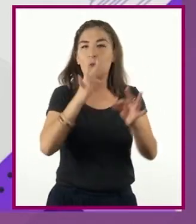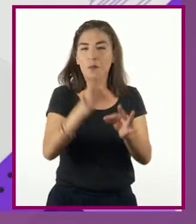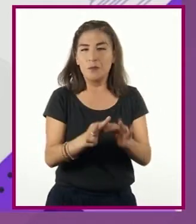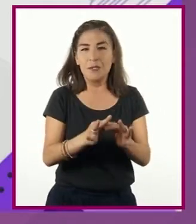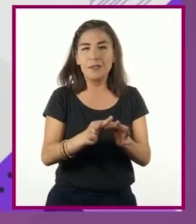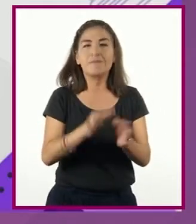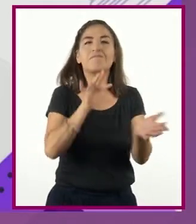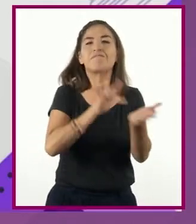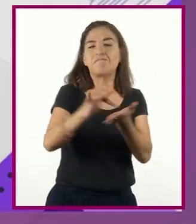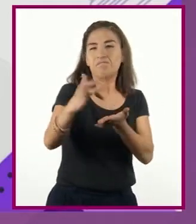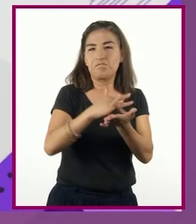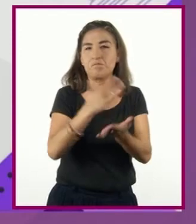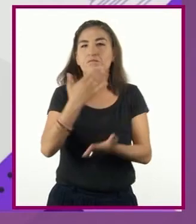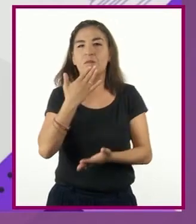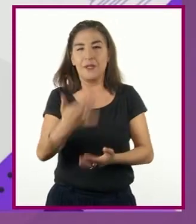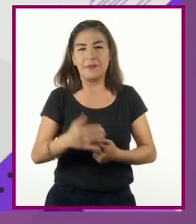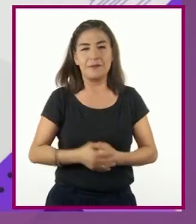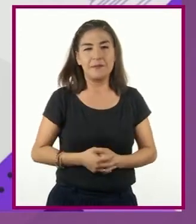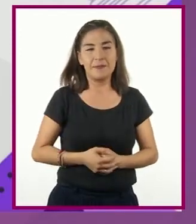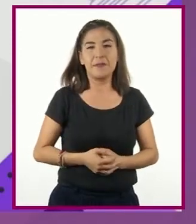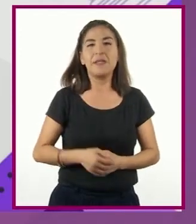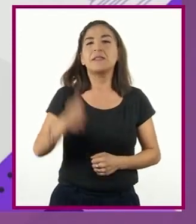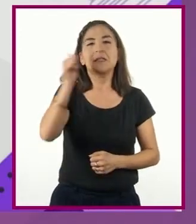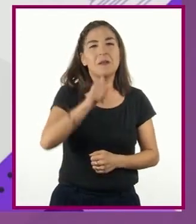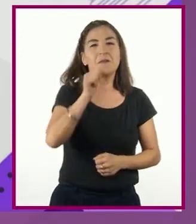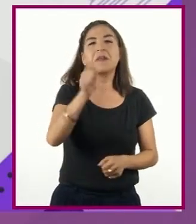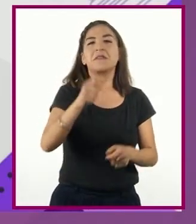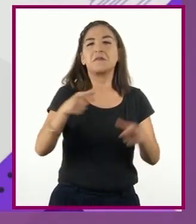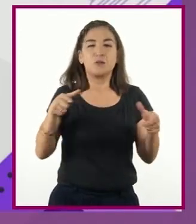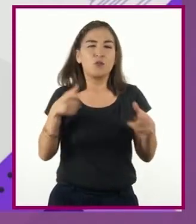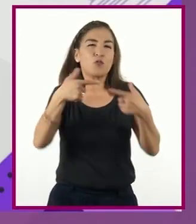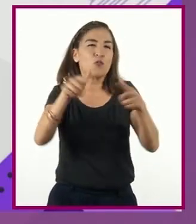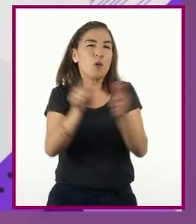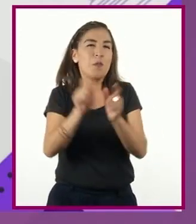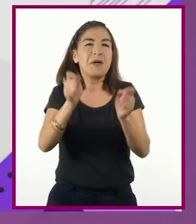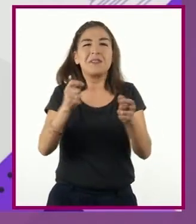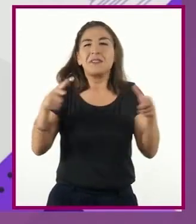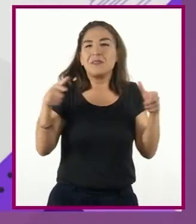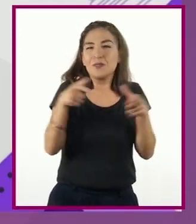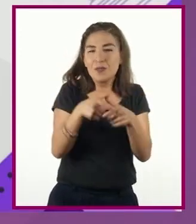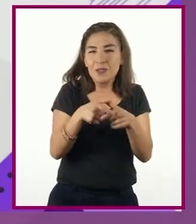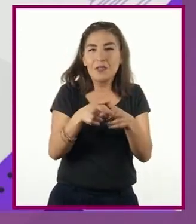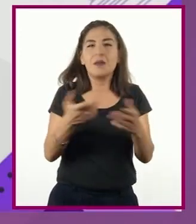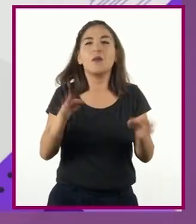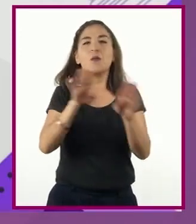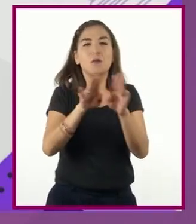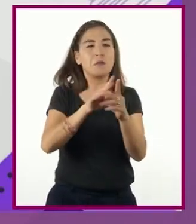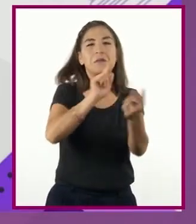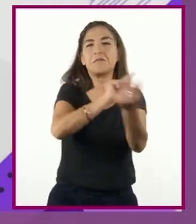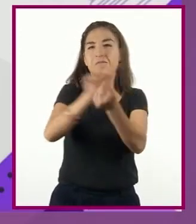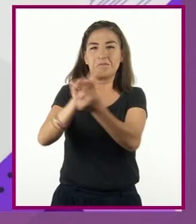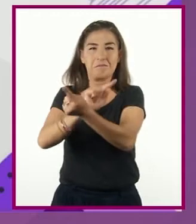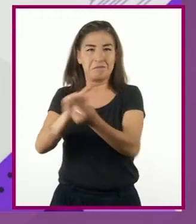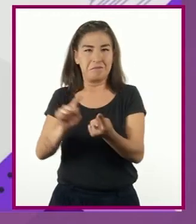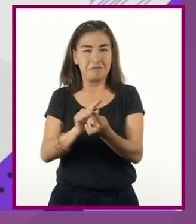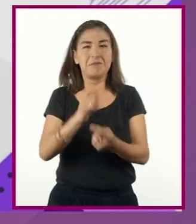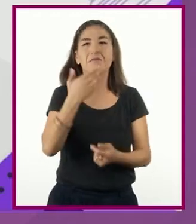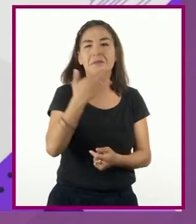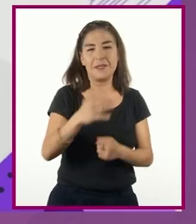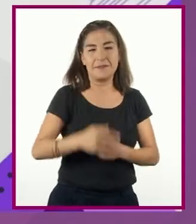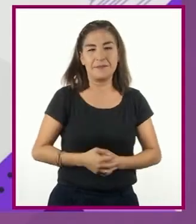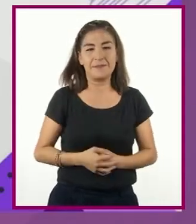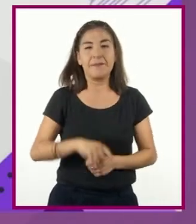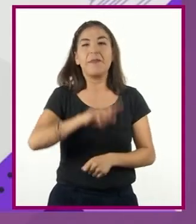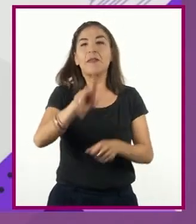la solidaridad. Normalmente son grupos reducidos y la interacción es cara a cara.